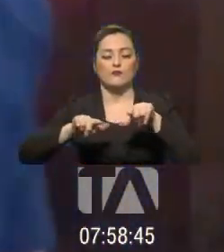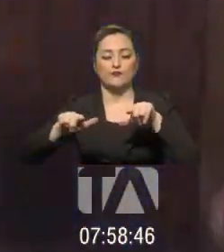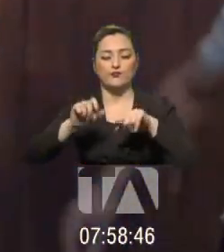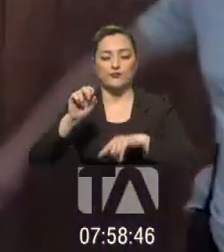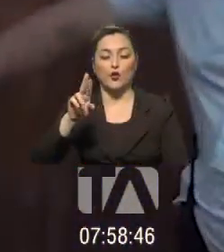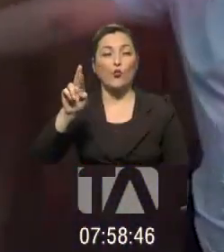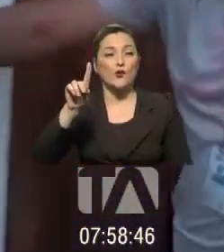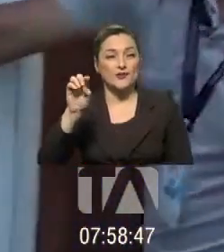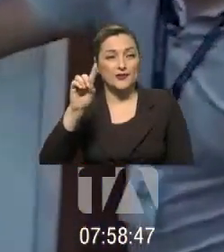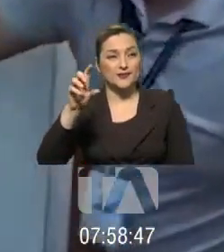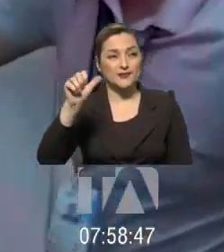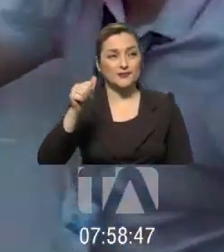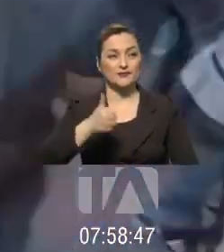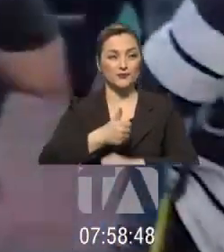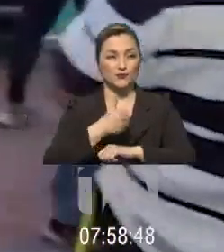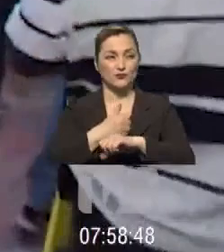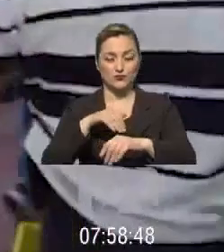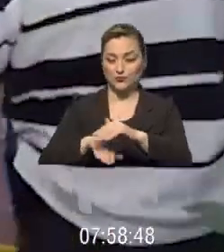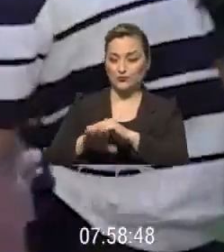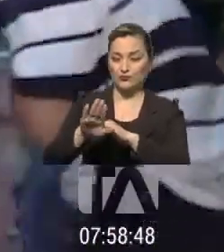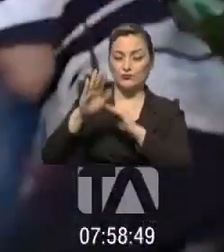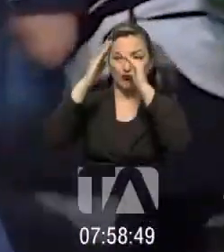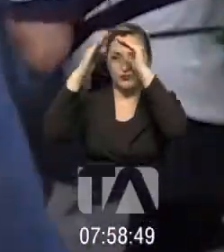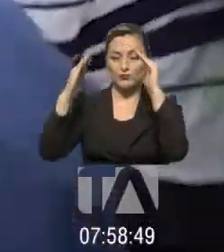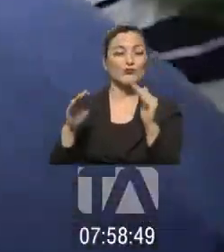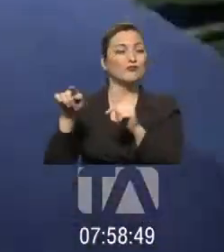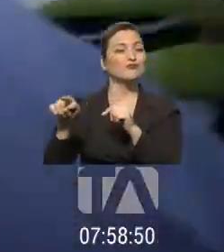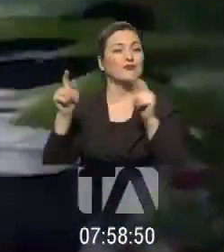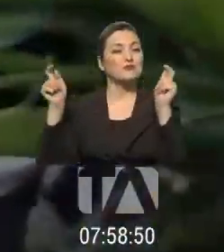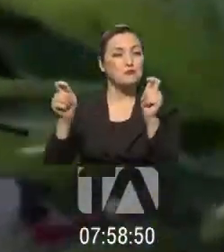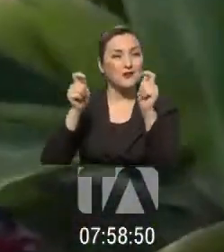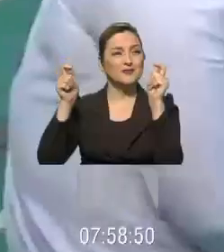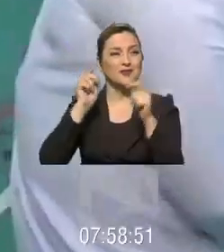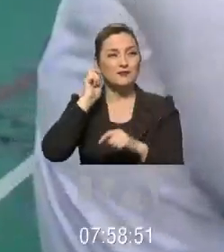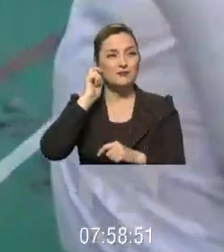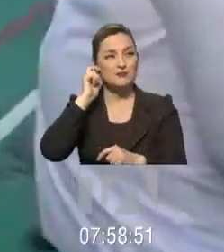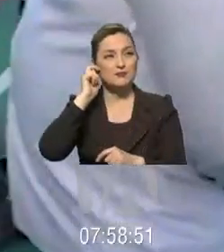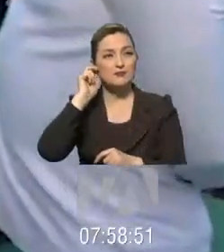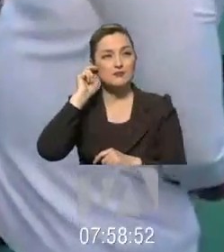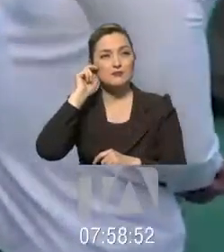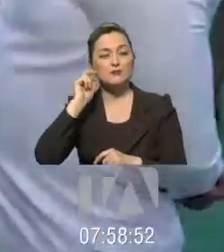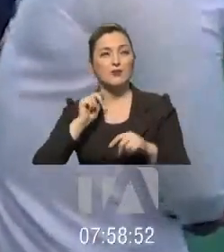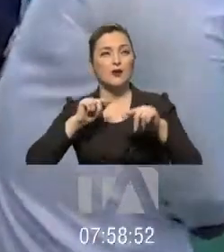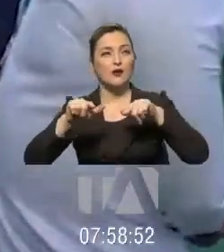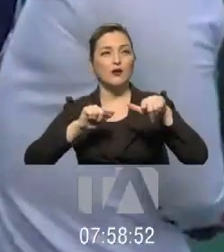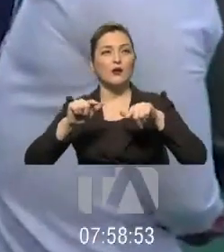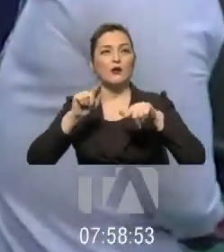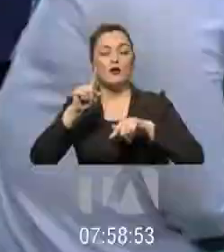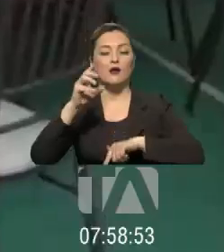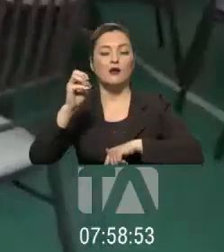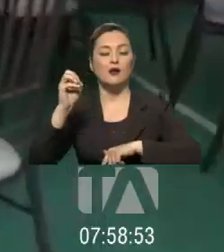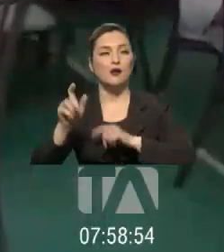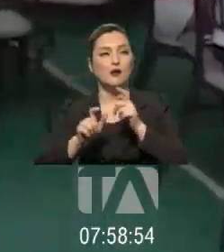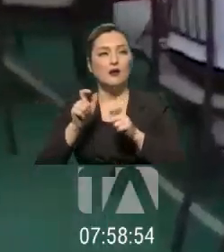de Urdesa Central, las autoridades irrumpieron en una casa donde se efectuaba una fiesta clandestina. En el lugar se encontraban más de 100